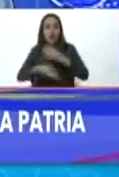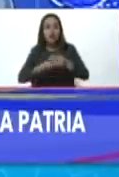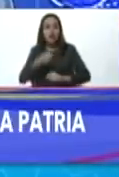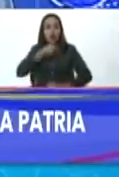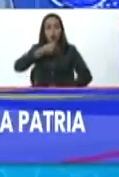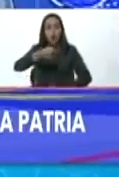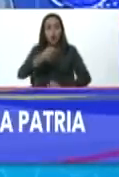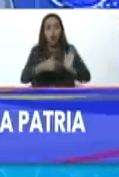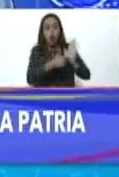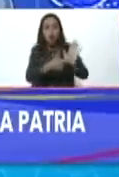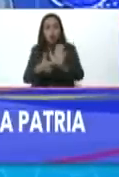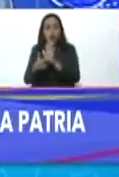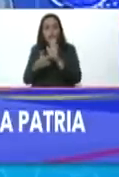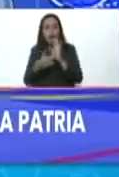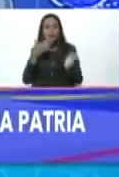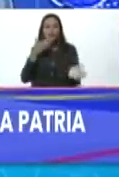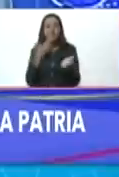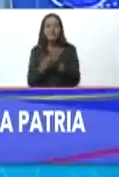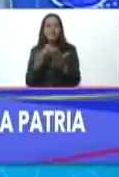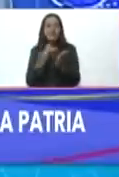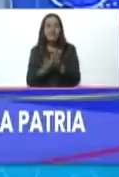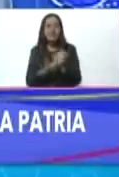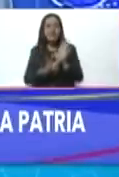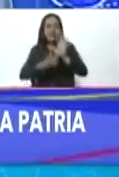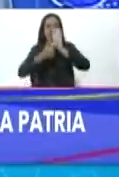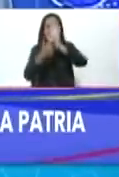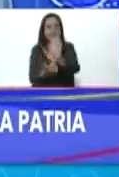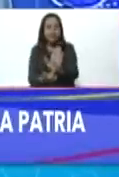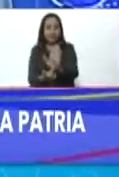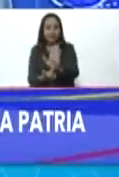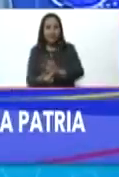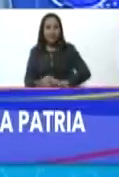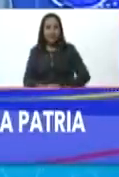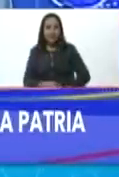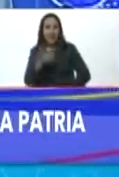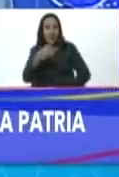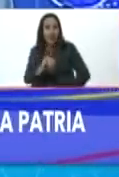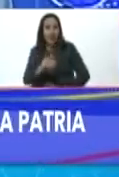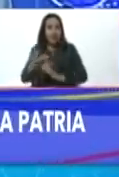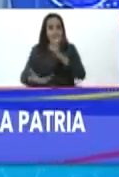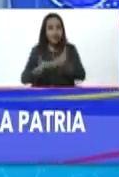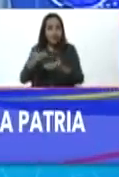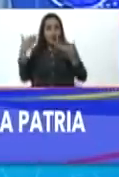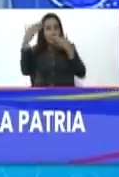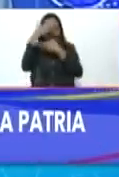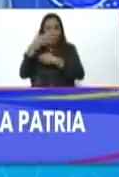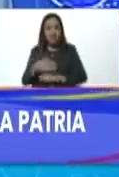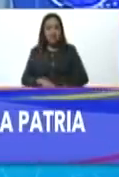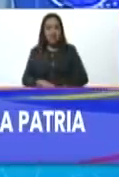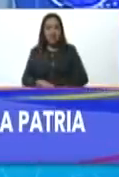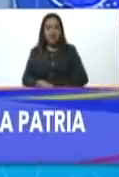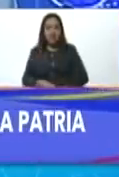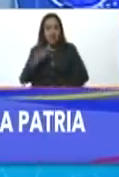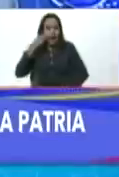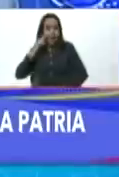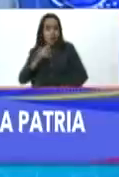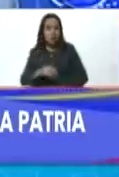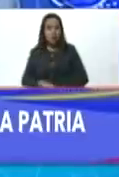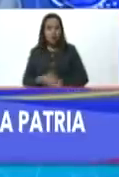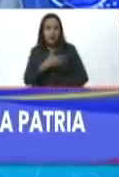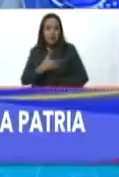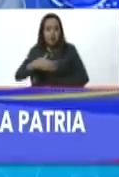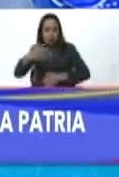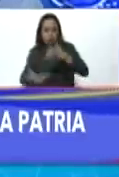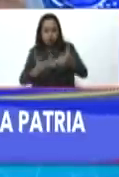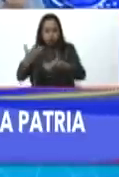y muestre las pruebas del ataque terrorista y el sabotaje para quemar las máquinas